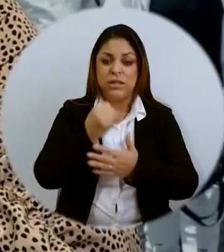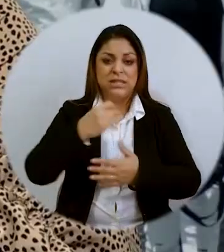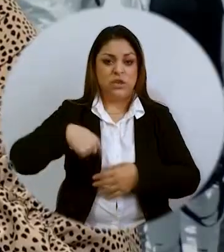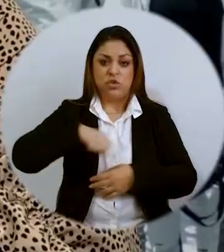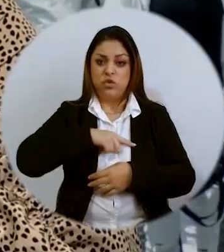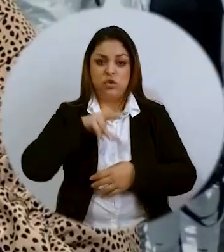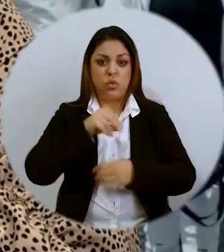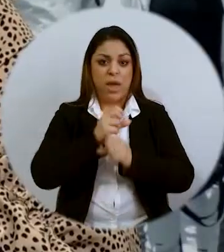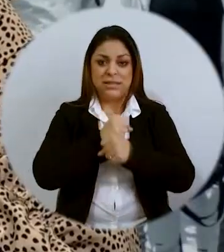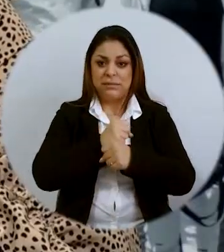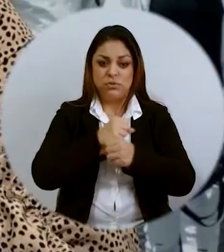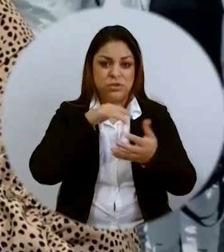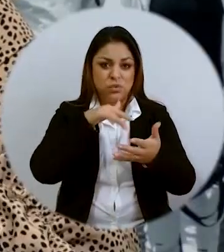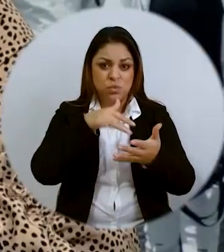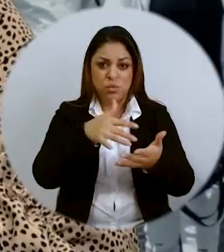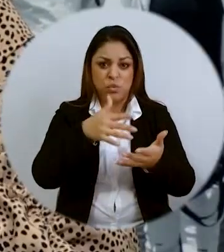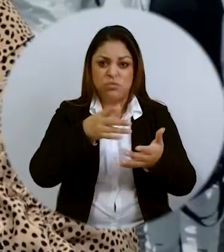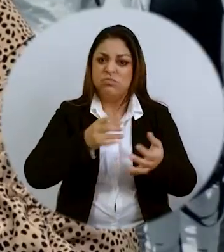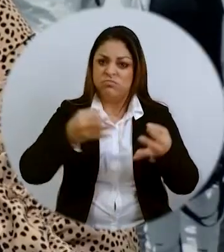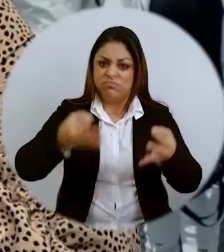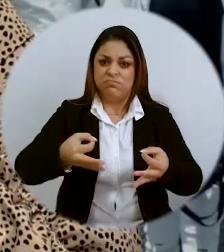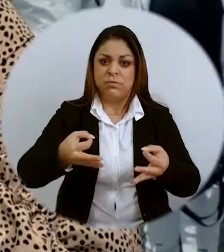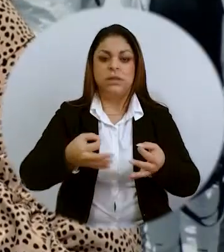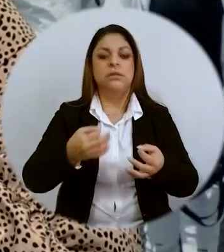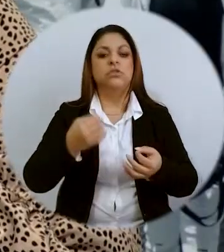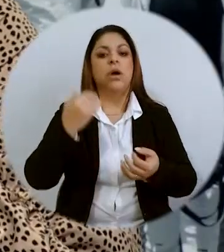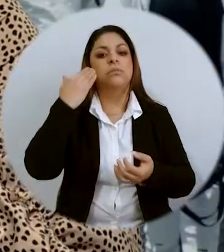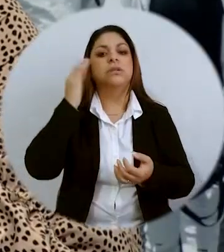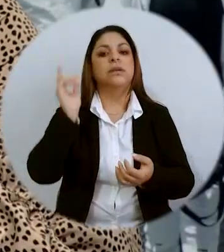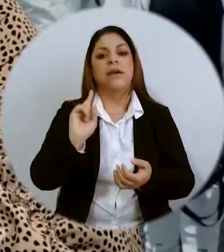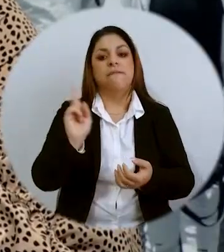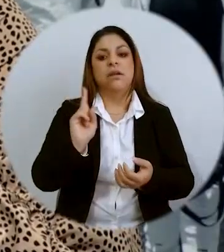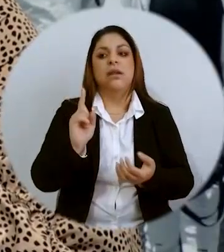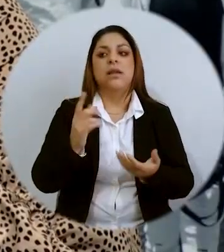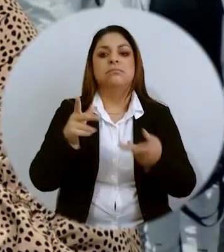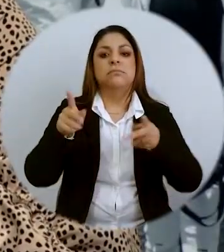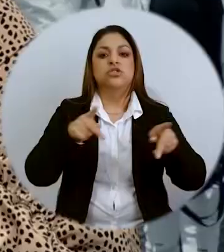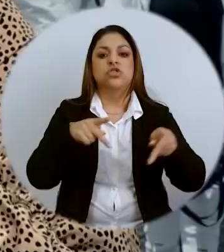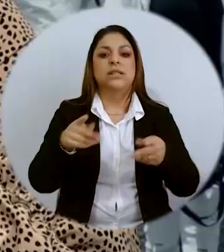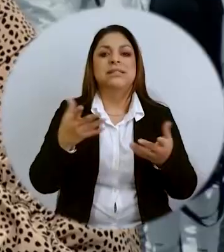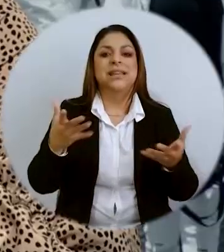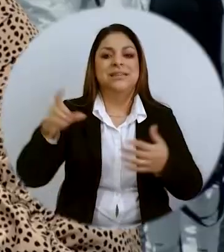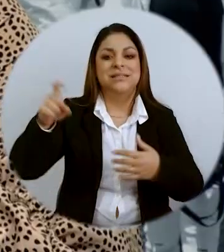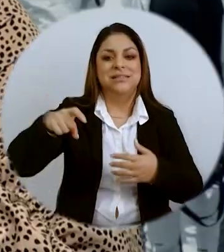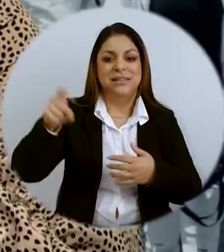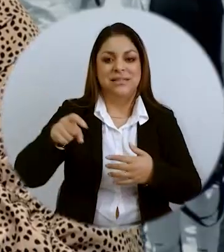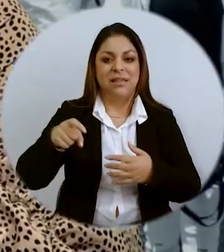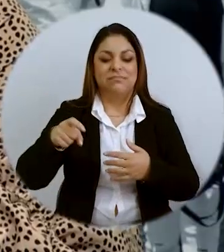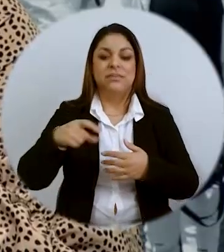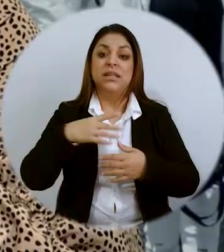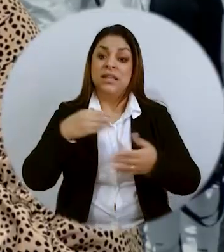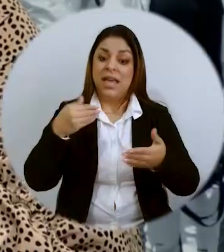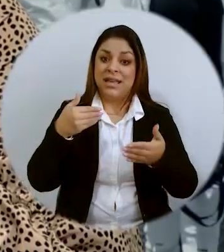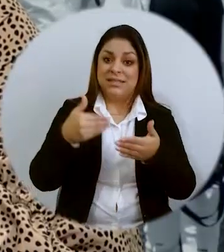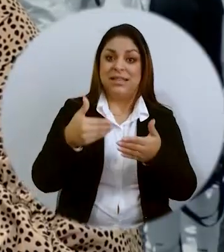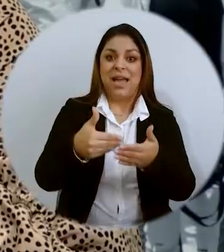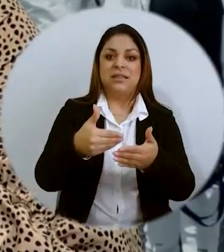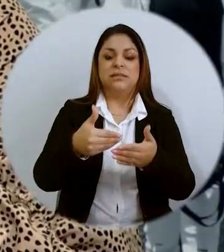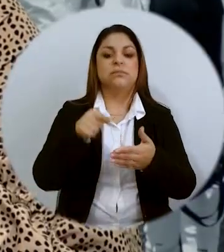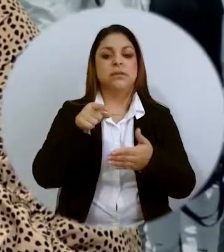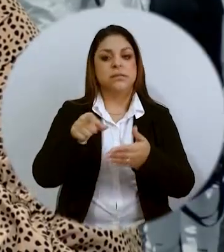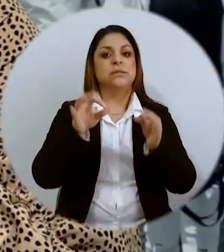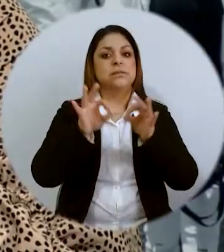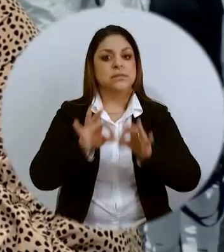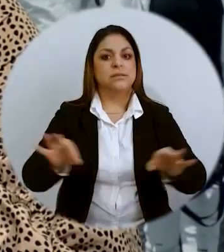no hacemos este tipo de estudios, no vamos a saber qué es lo que realmente las personas están necesitando. Y acercarse es